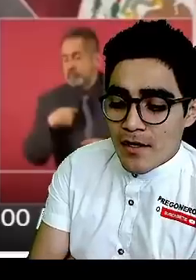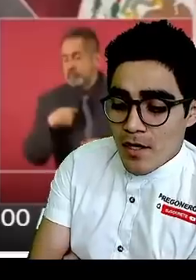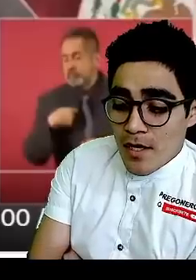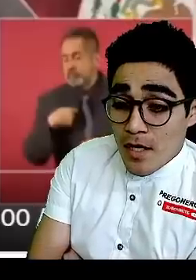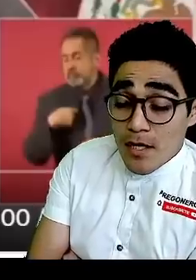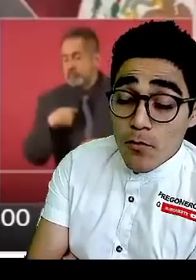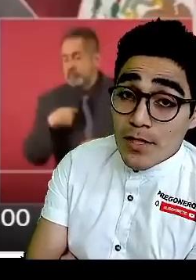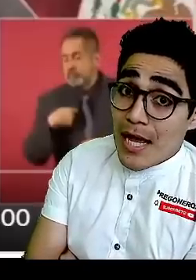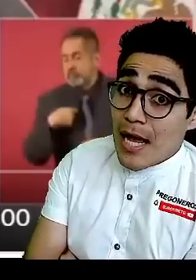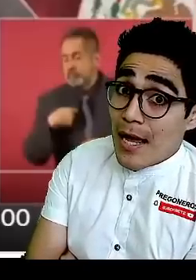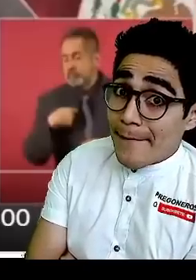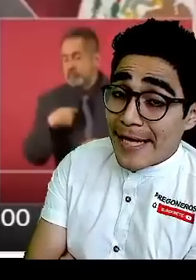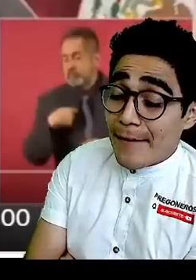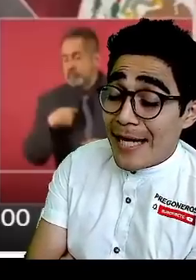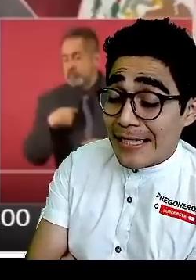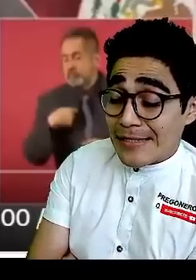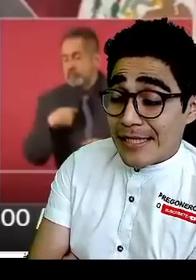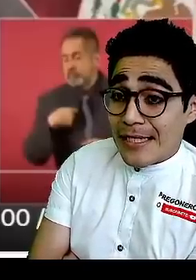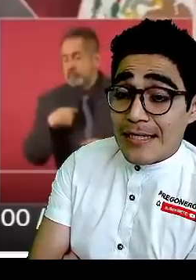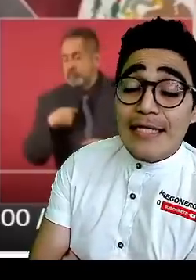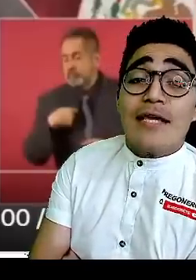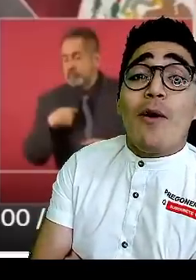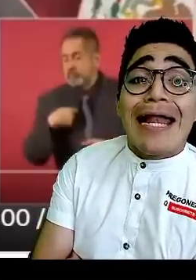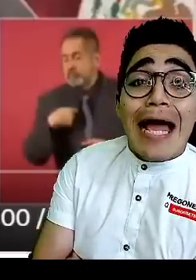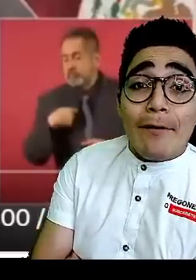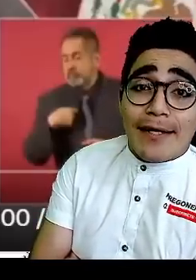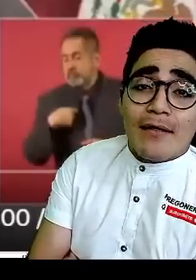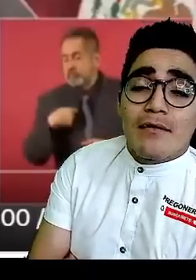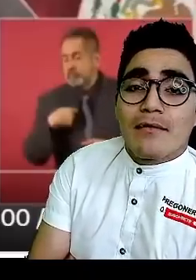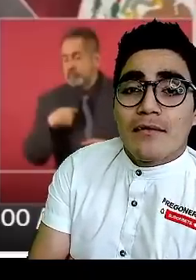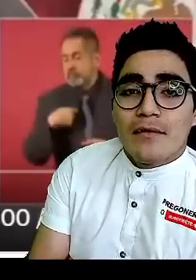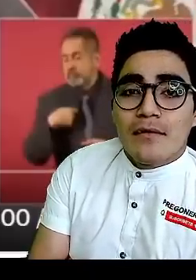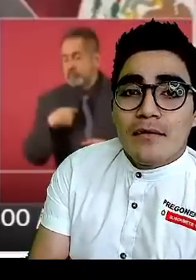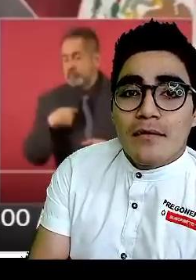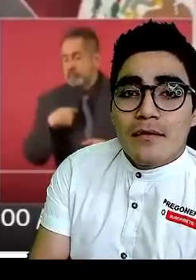marcha fue Luna mega marcha inigualable